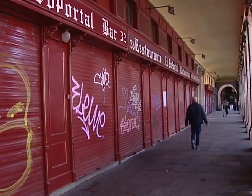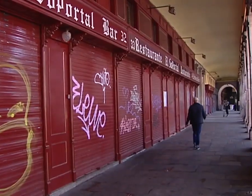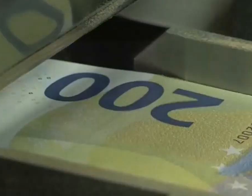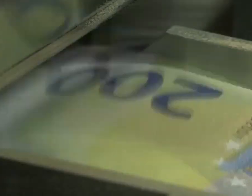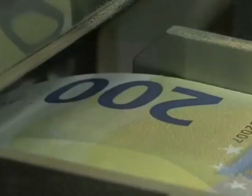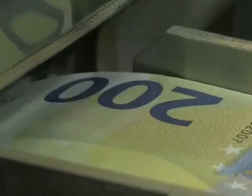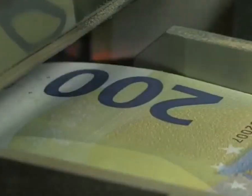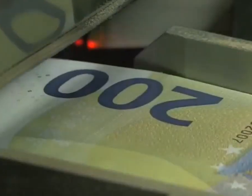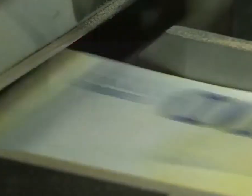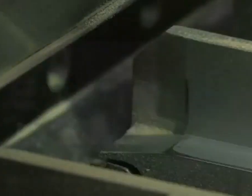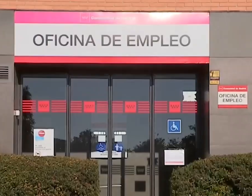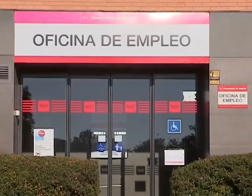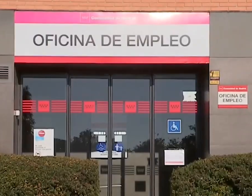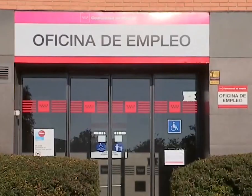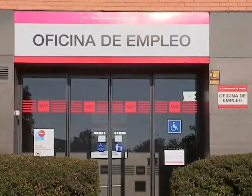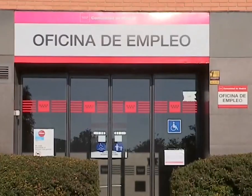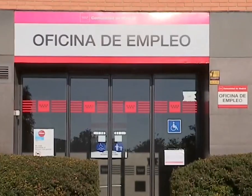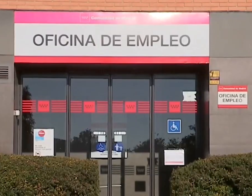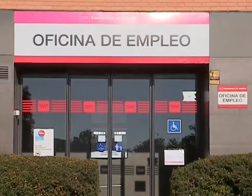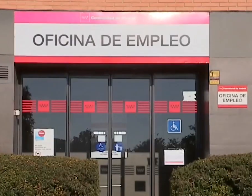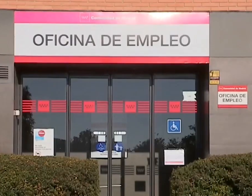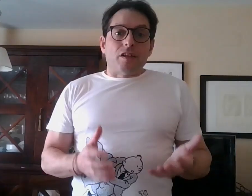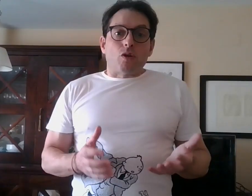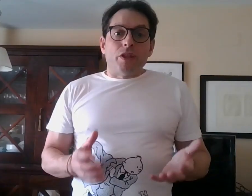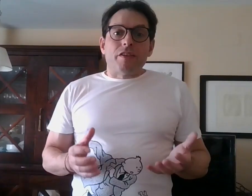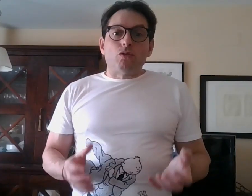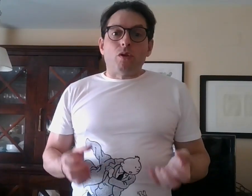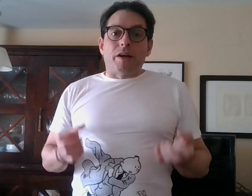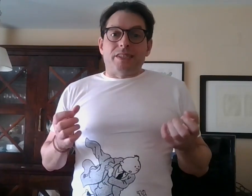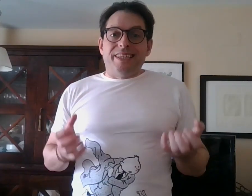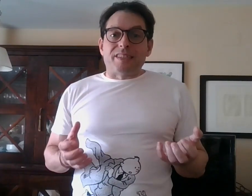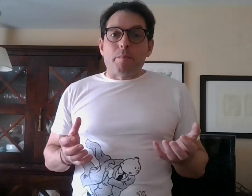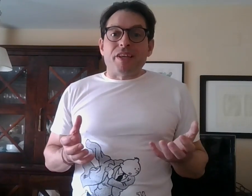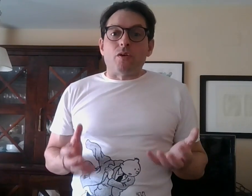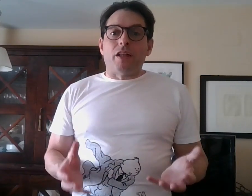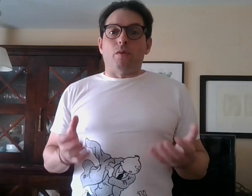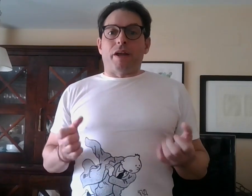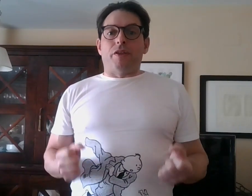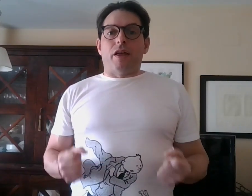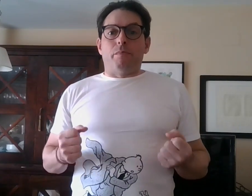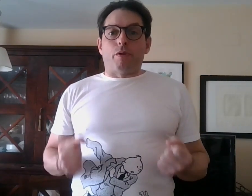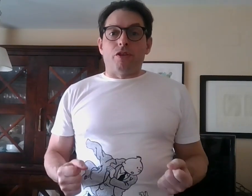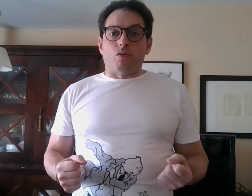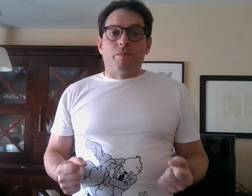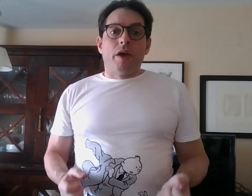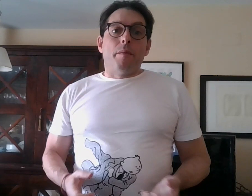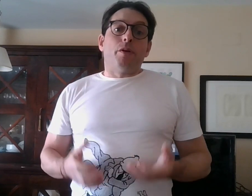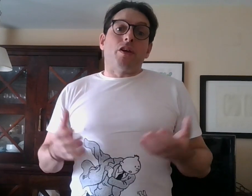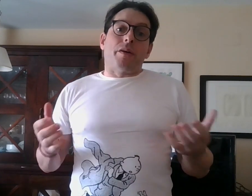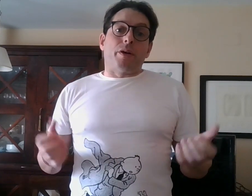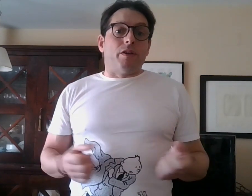confinamiento, mayor será la recesión y el paro. Hasta las comunidades autónomas le están presionando para acelerar el proceso.